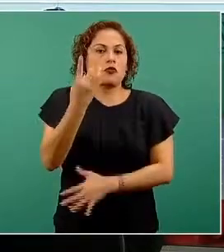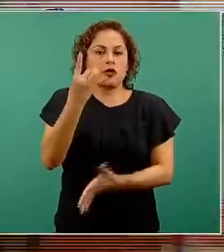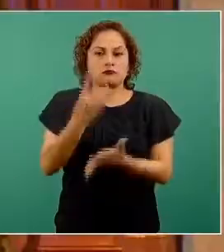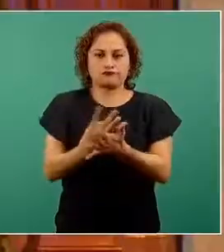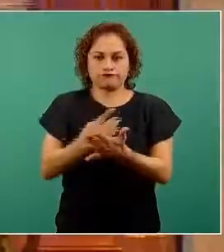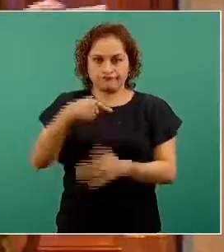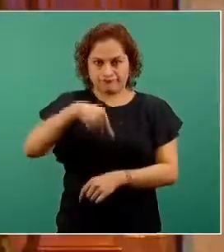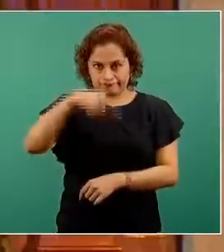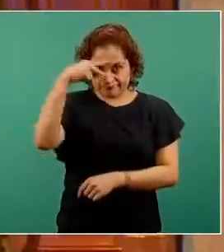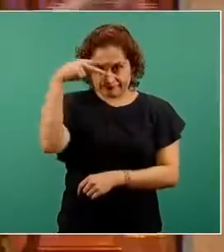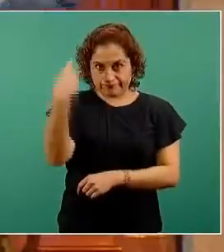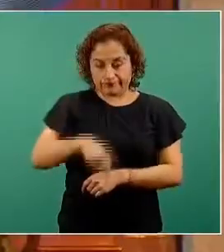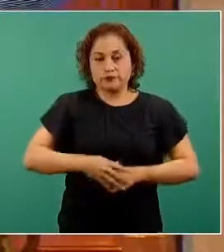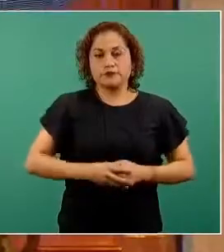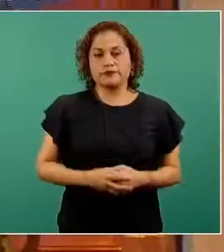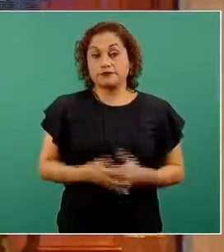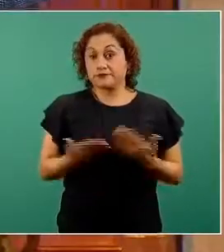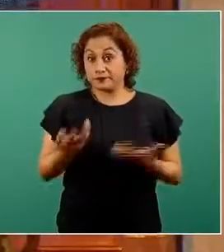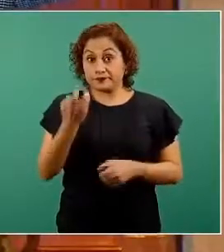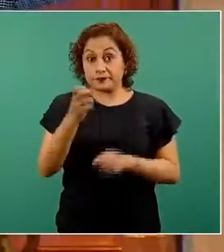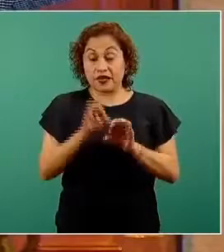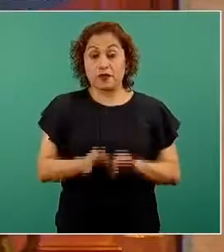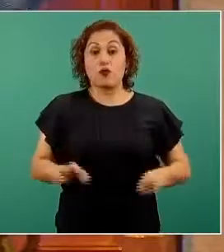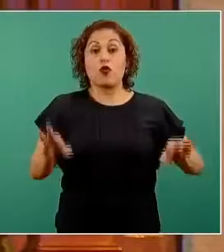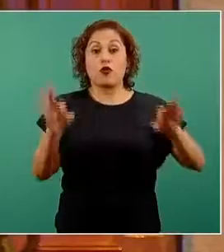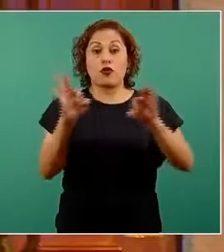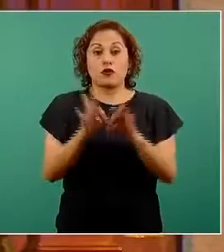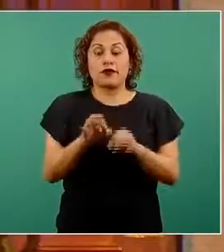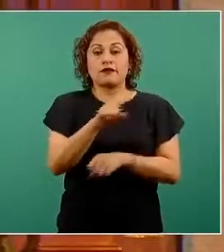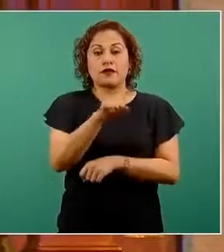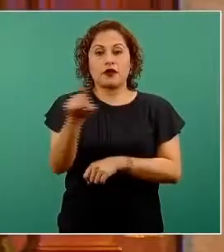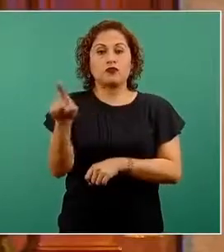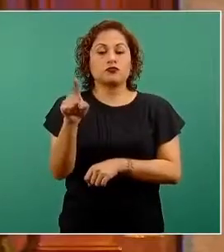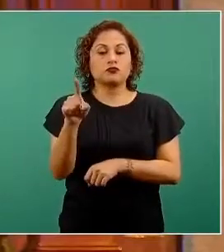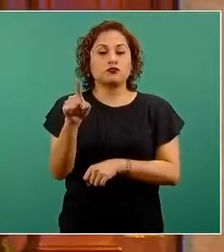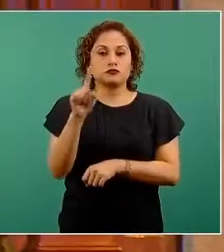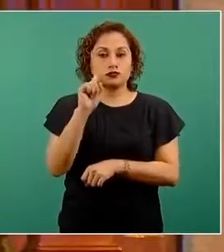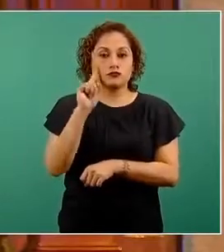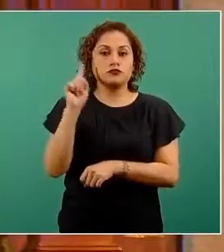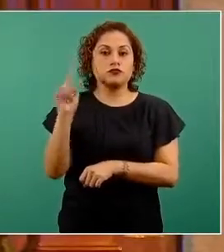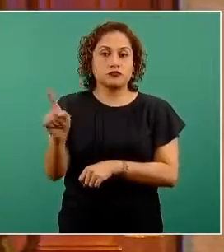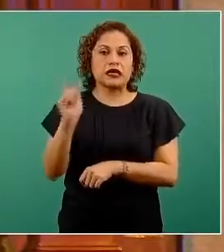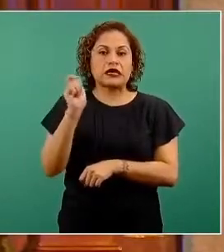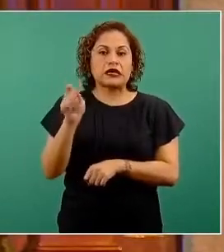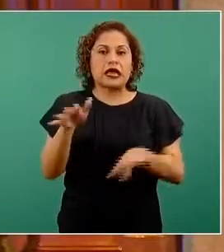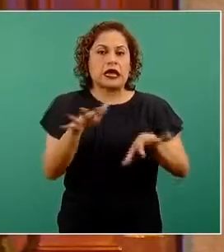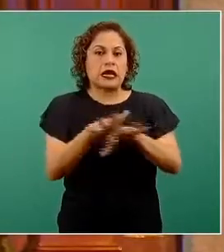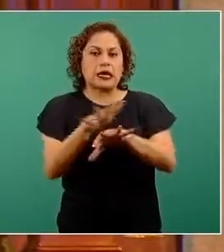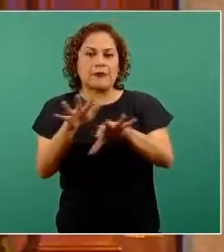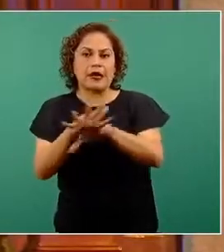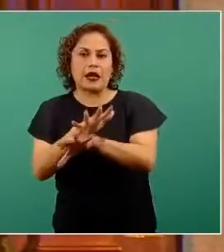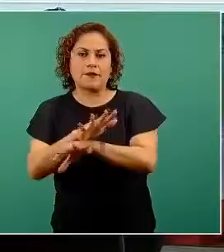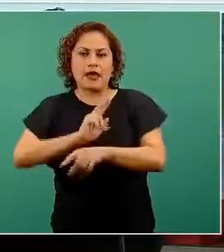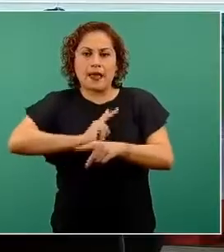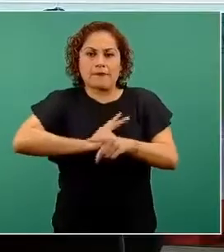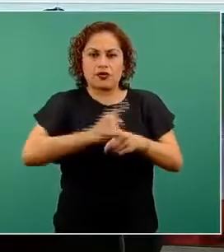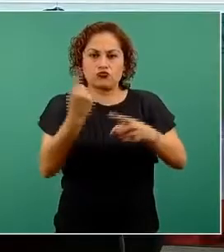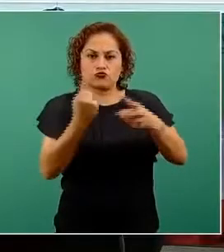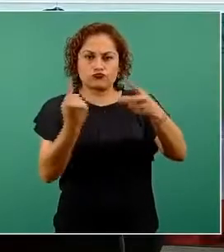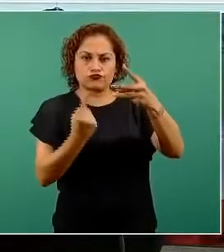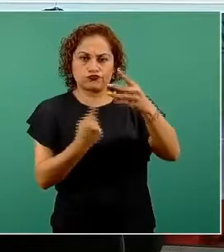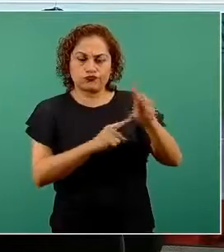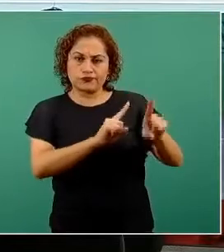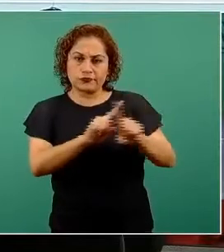importante entonces también resaltar que en función de esta cantidad de variantes identificadas, el total